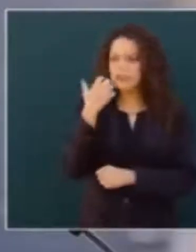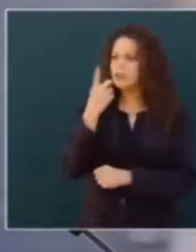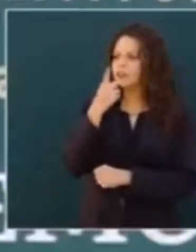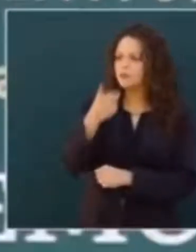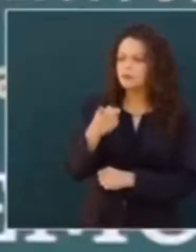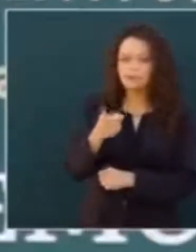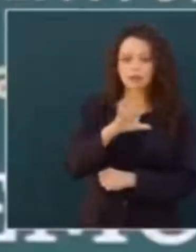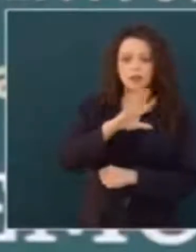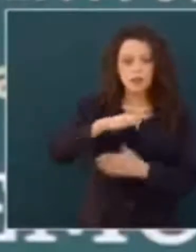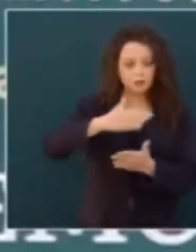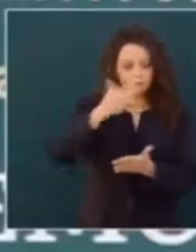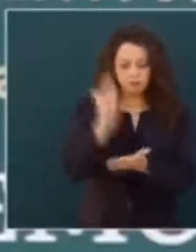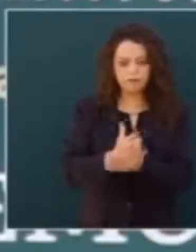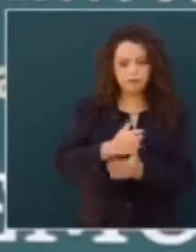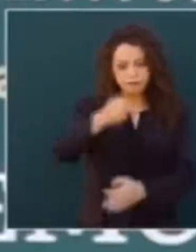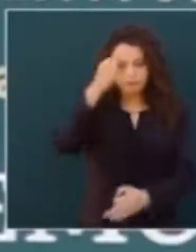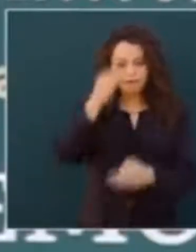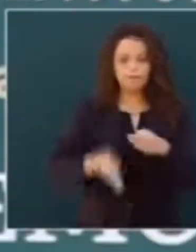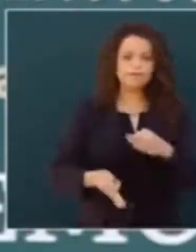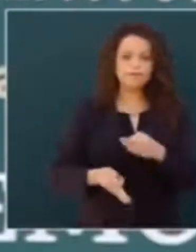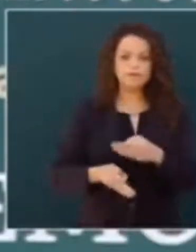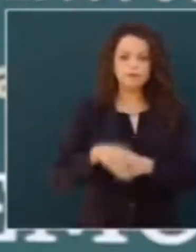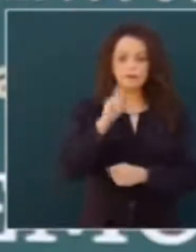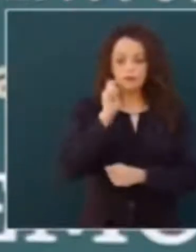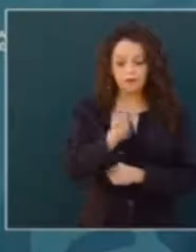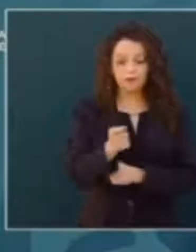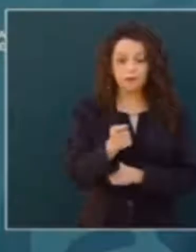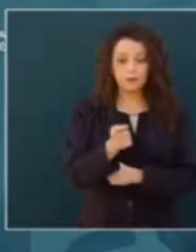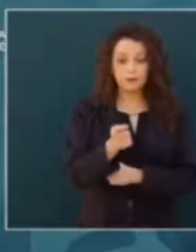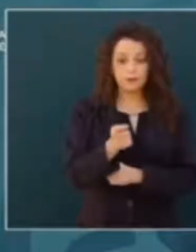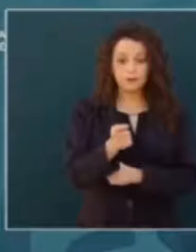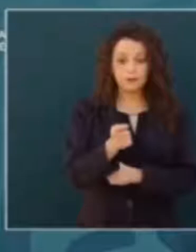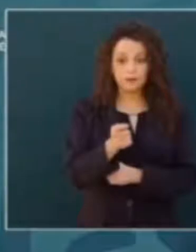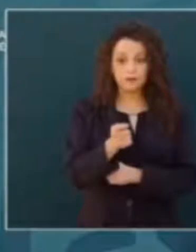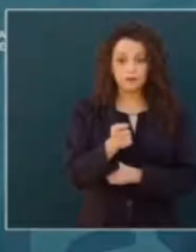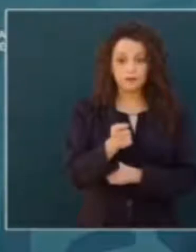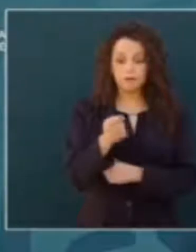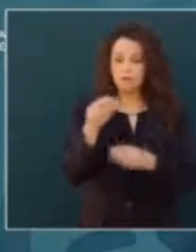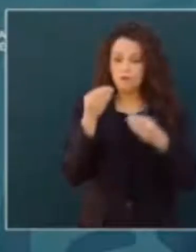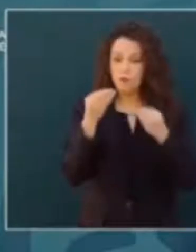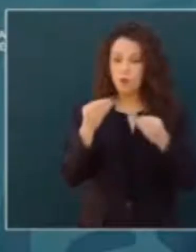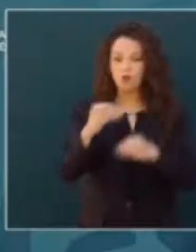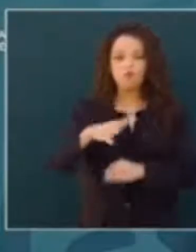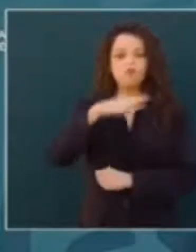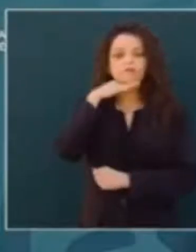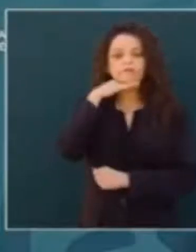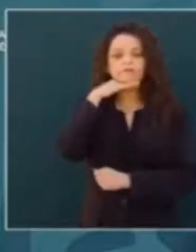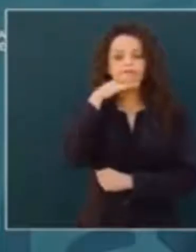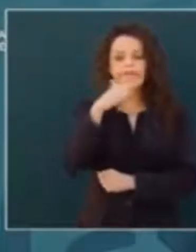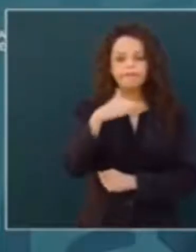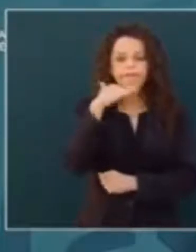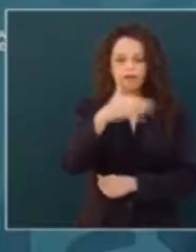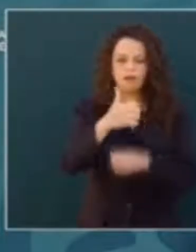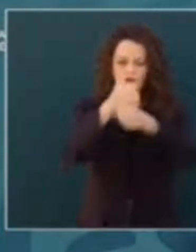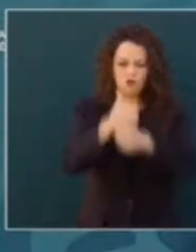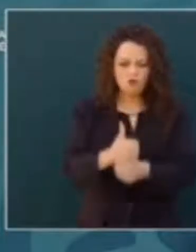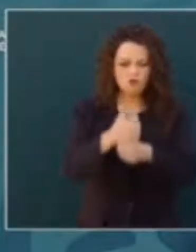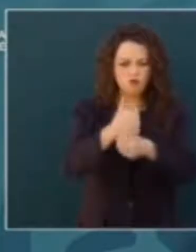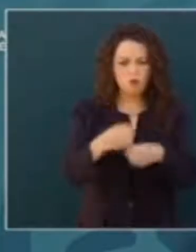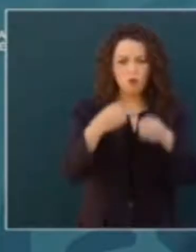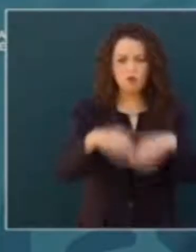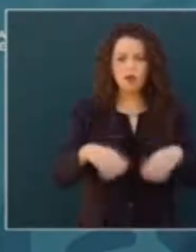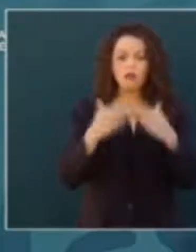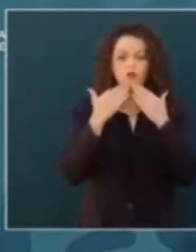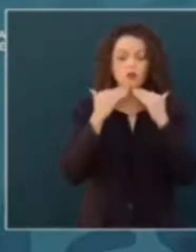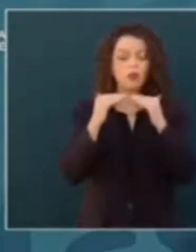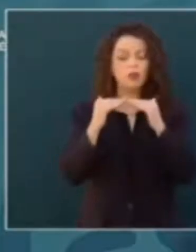fin a un régimen profundamente corrompido, violento y antidemocrático que llevó